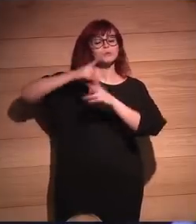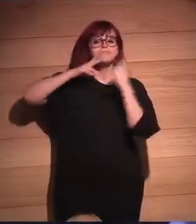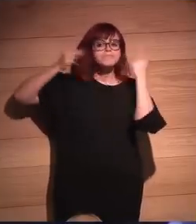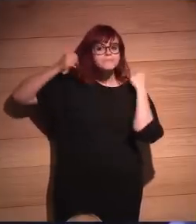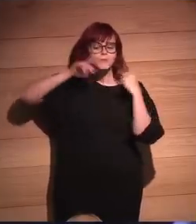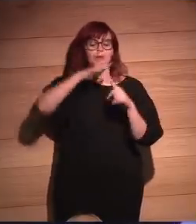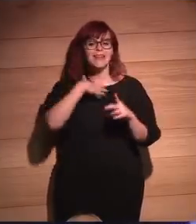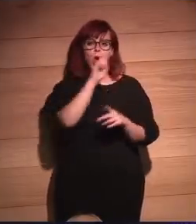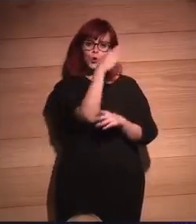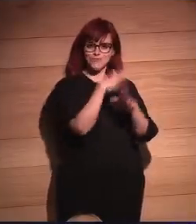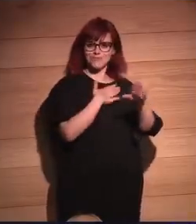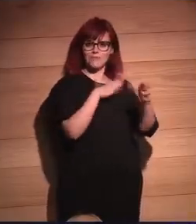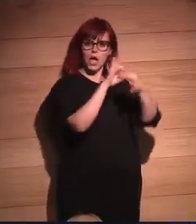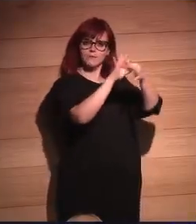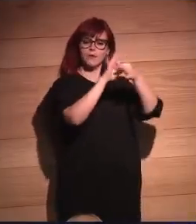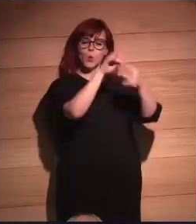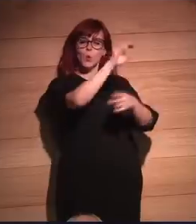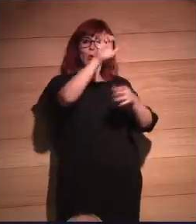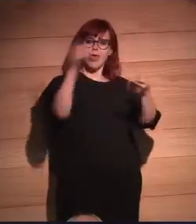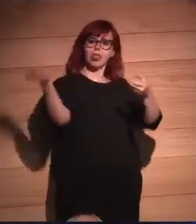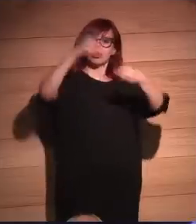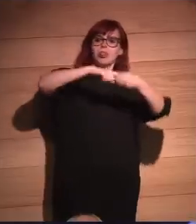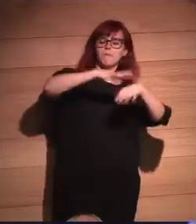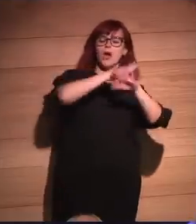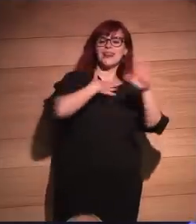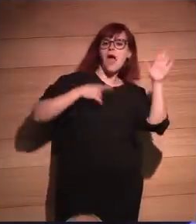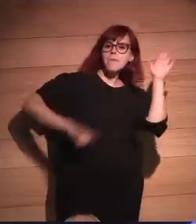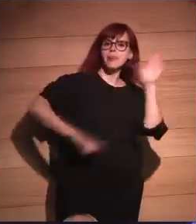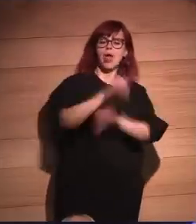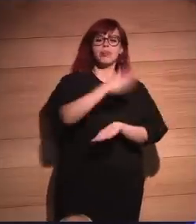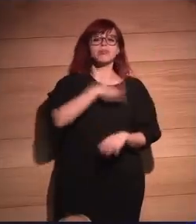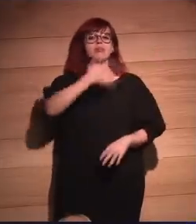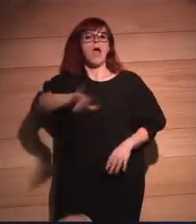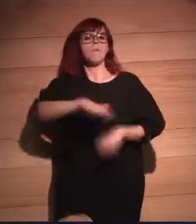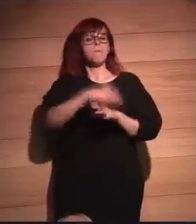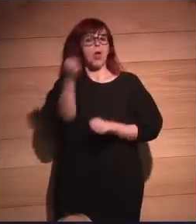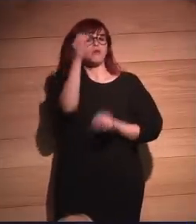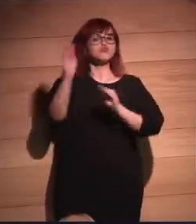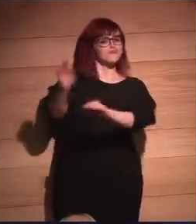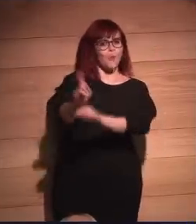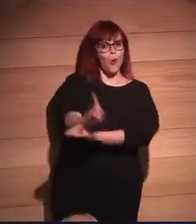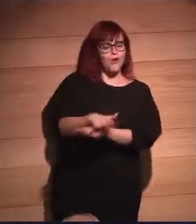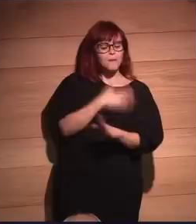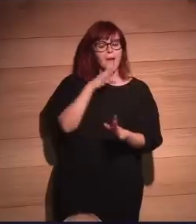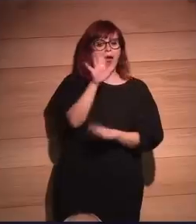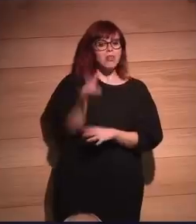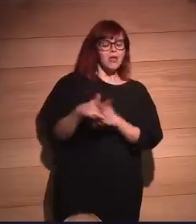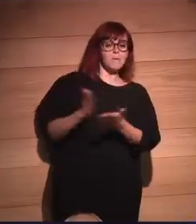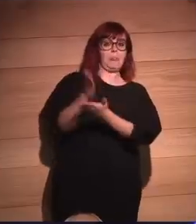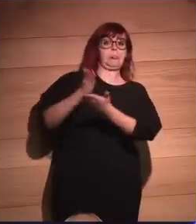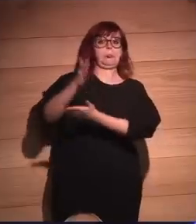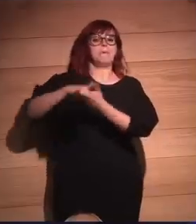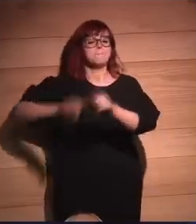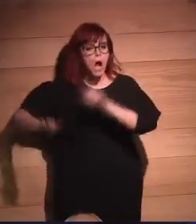a entrar en este club, pero no a avanzar cediendo soberanía. Y ese es el problema que tenemos